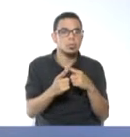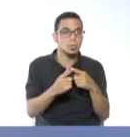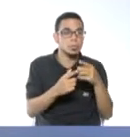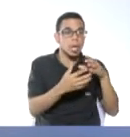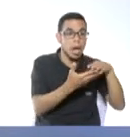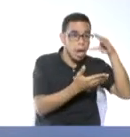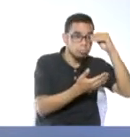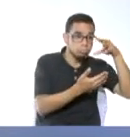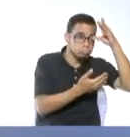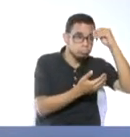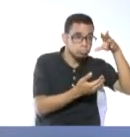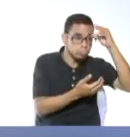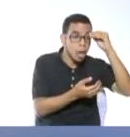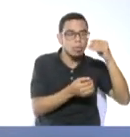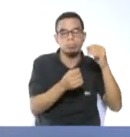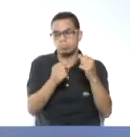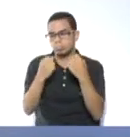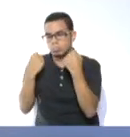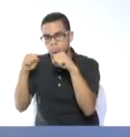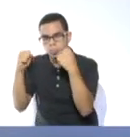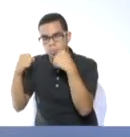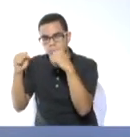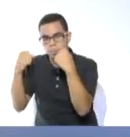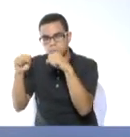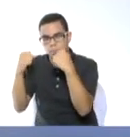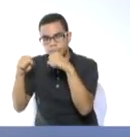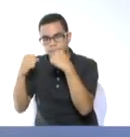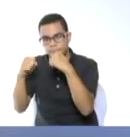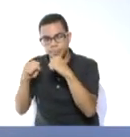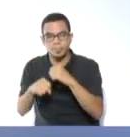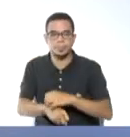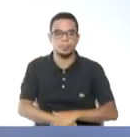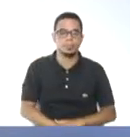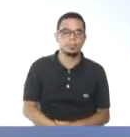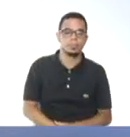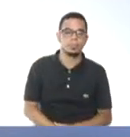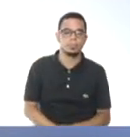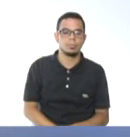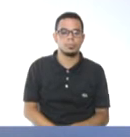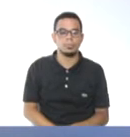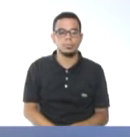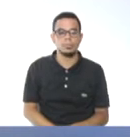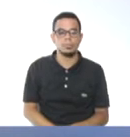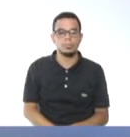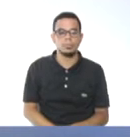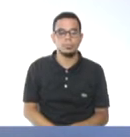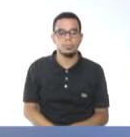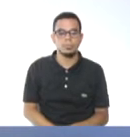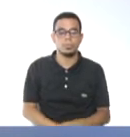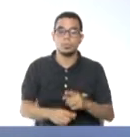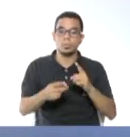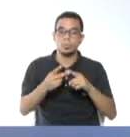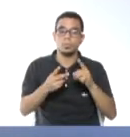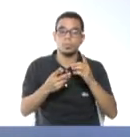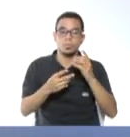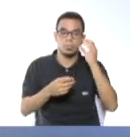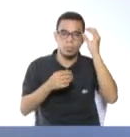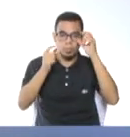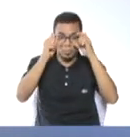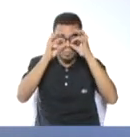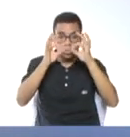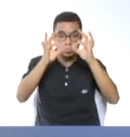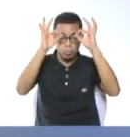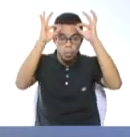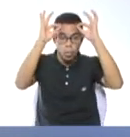¿verdad? Refería a uno de los pensamientos tan importantes de Simón Rodríguez, que tuvo y tiene